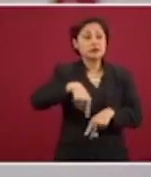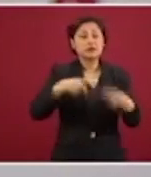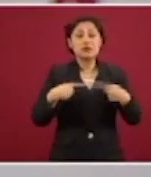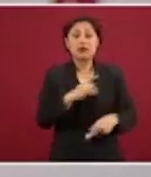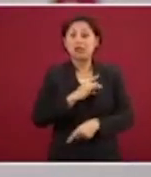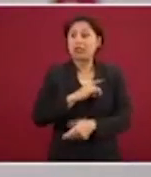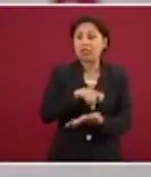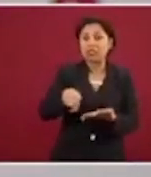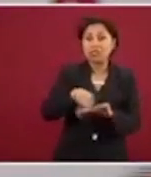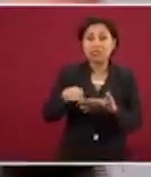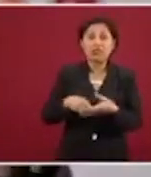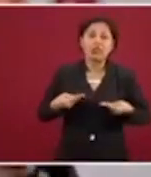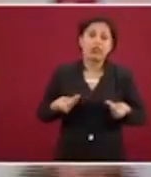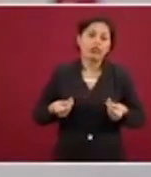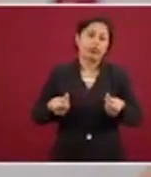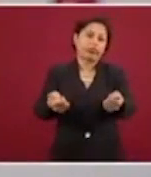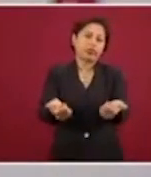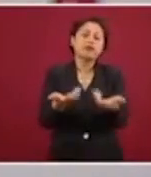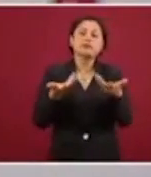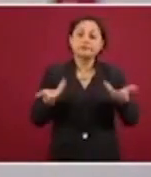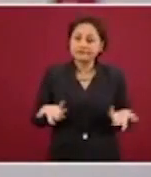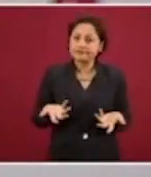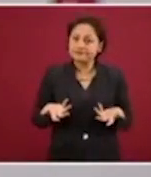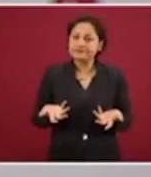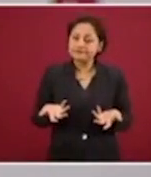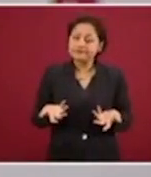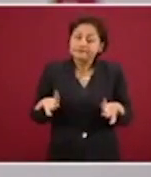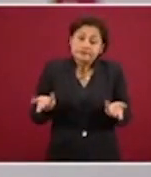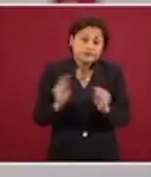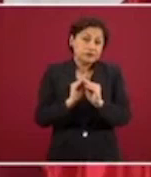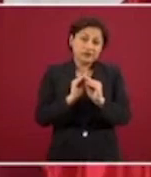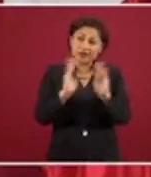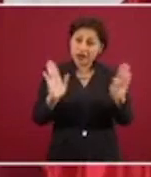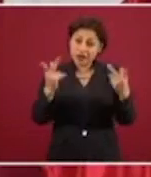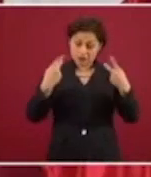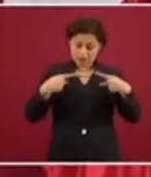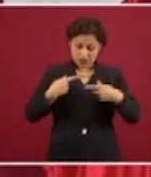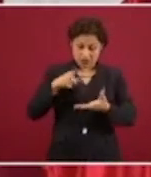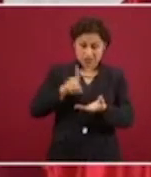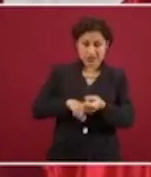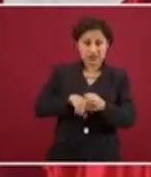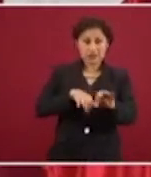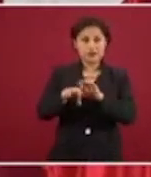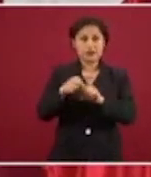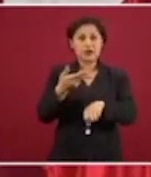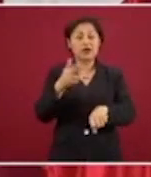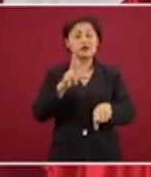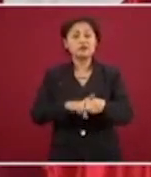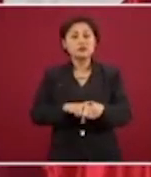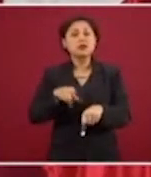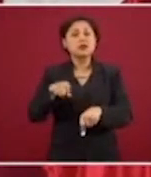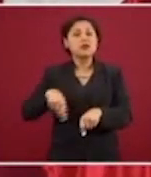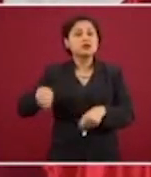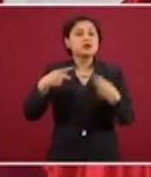equipos. Y en ese sentido nos parece completamente legítima la inquietud del personal de salud, que en su momento expresó